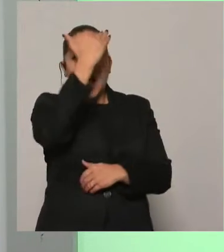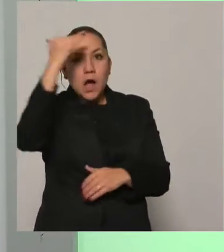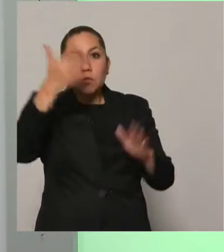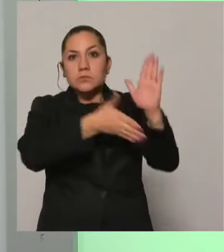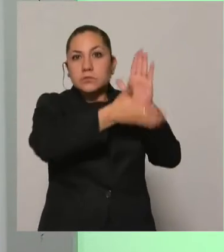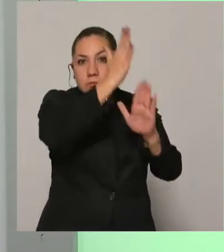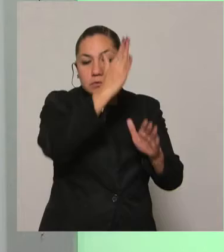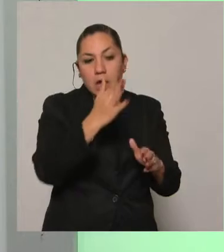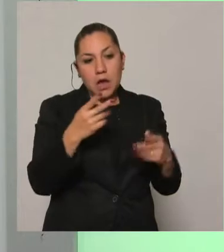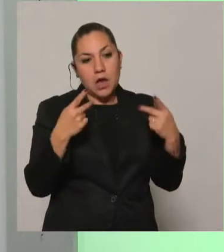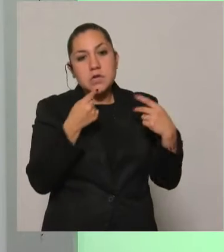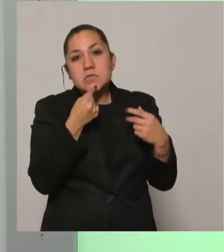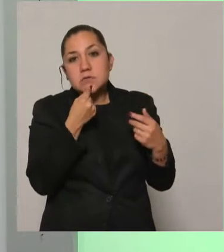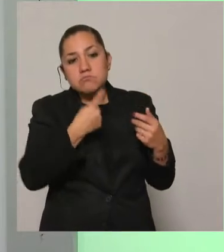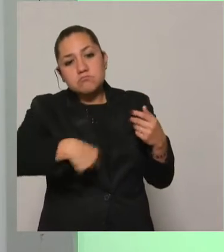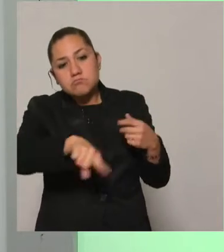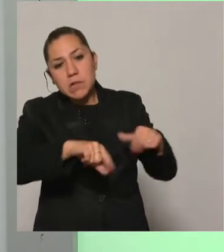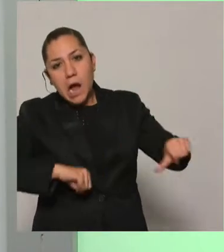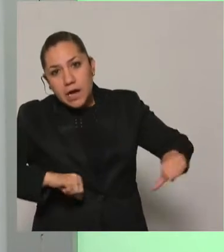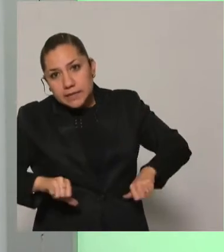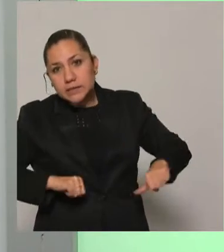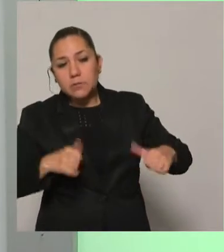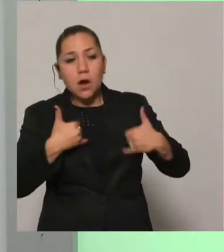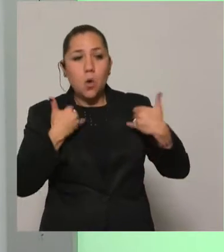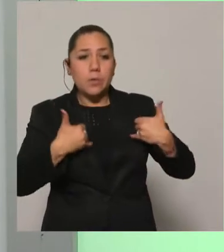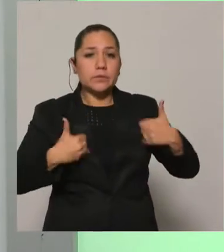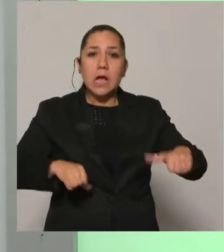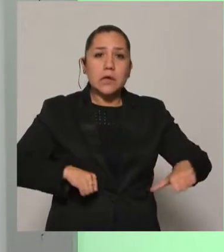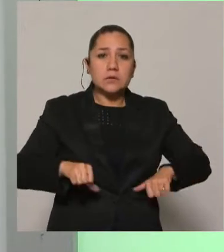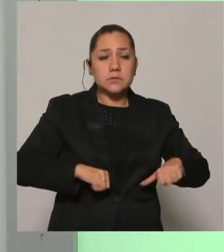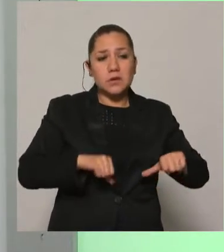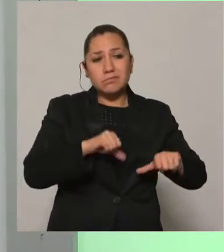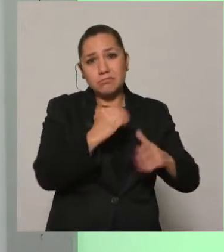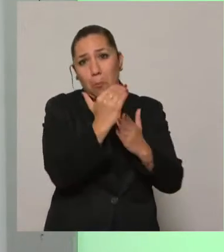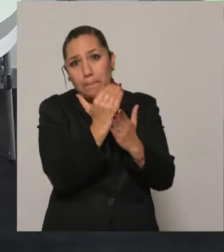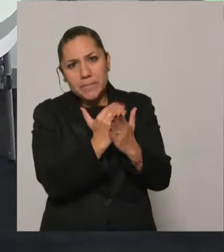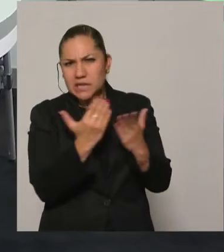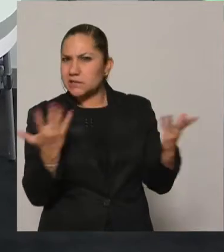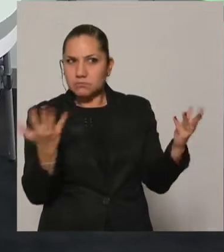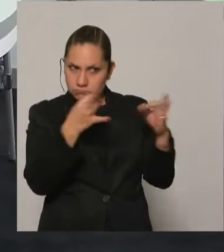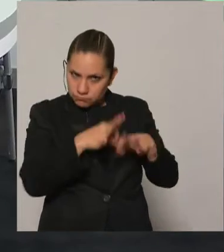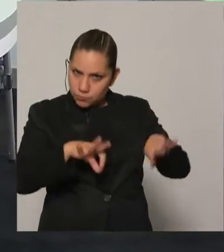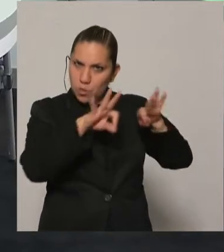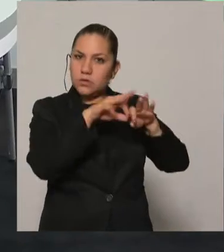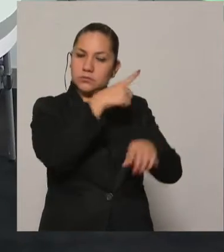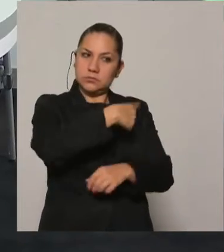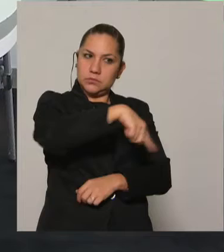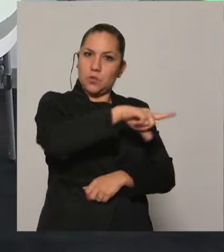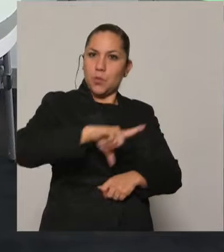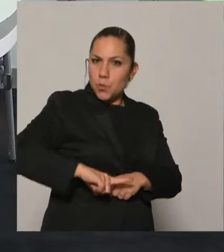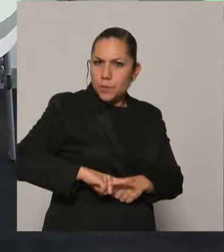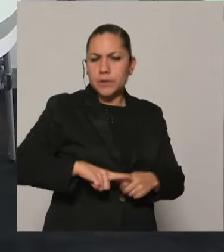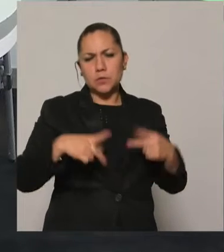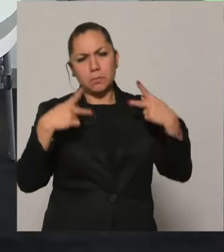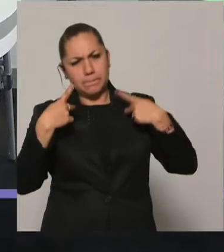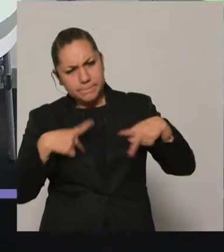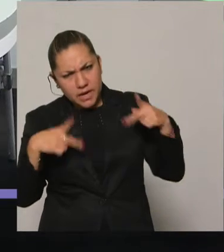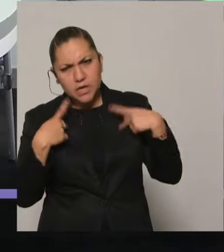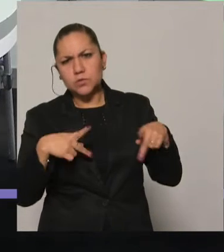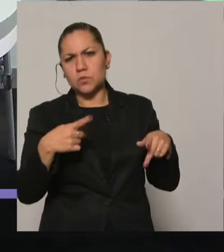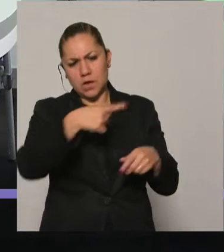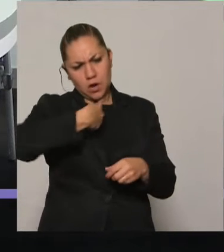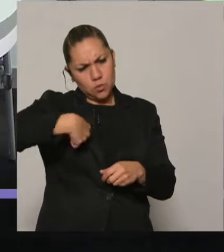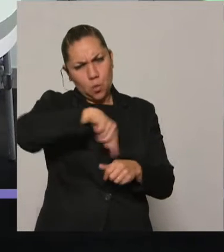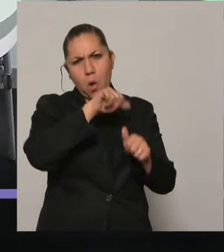las autoridades y nosotros los artistas, pues podamos recuperar, y la sociedad en conjunto, entre estos 3 factores, autoridades, artistas